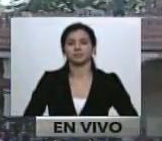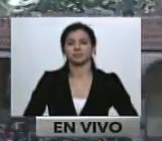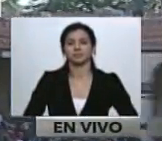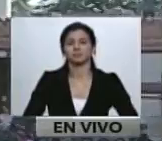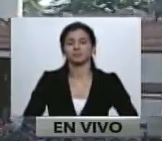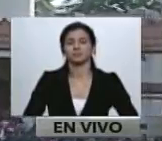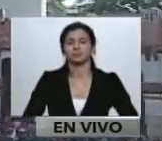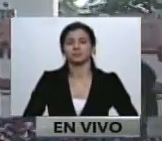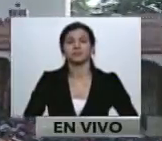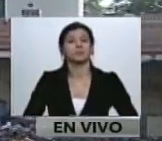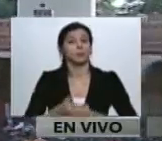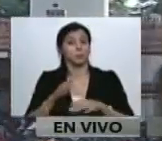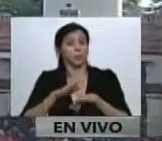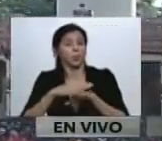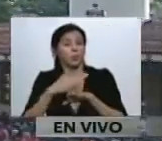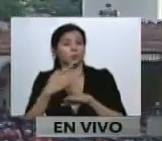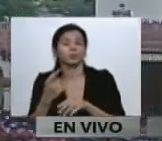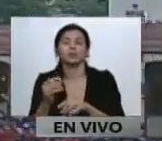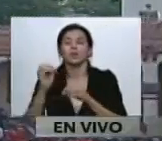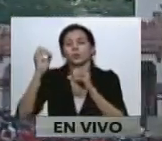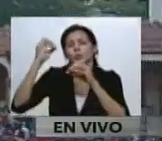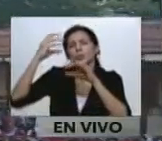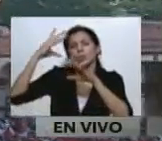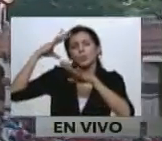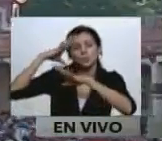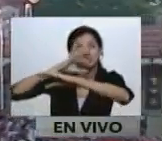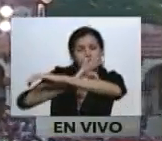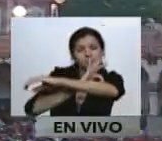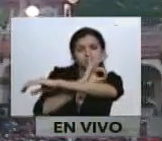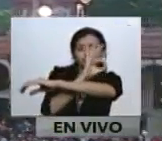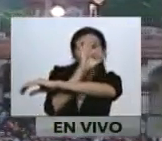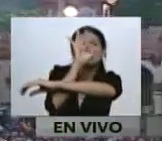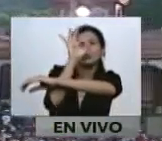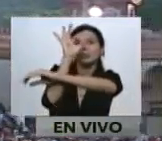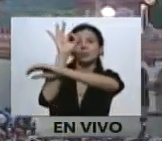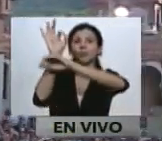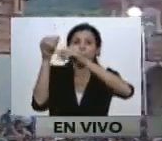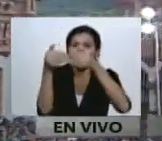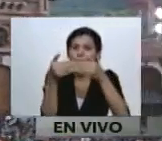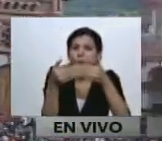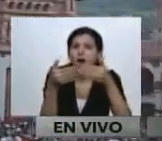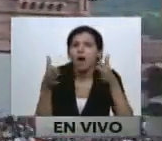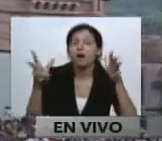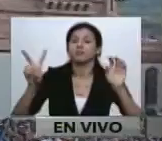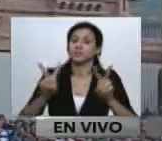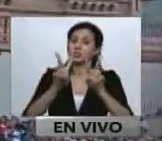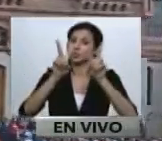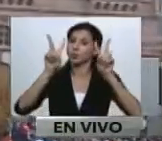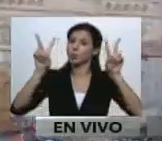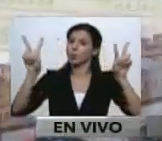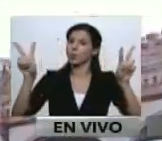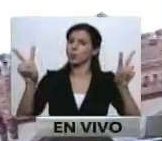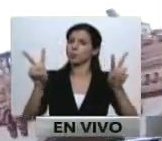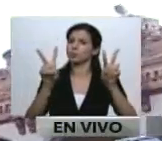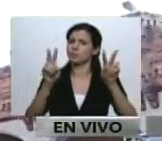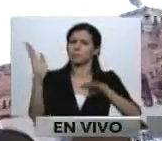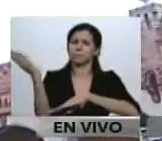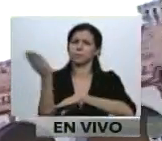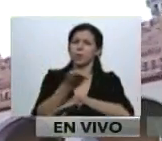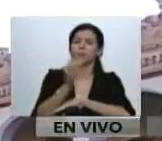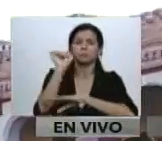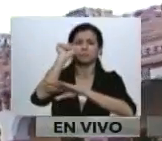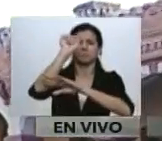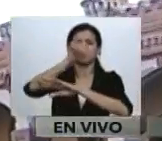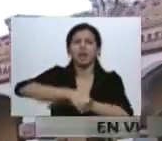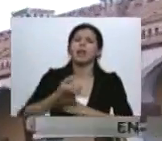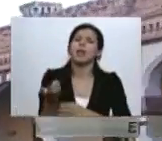porvenir. Porque una aurora vio su gran victoria sobre la muerte, el